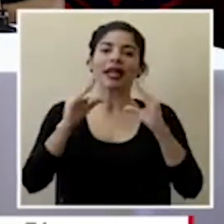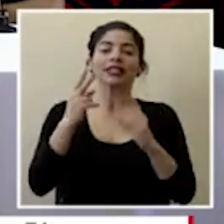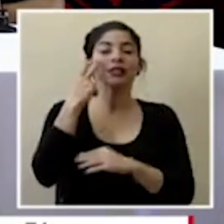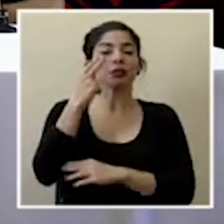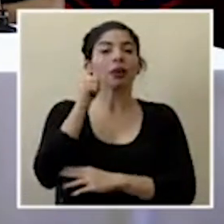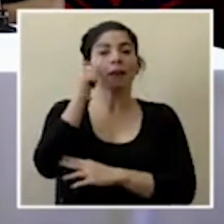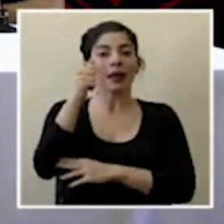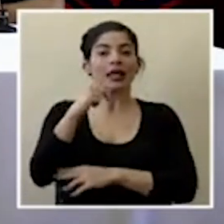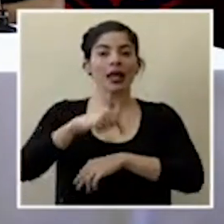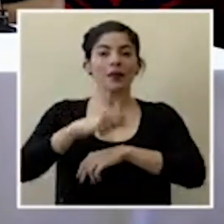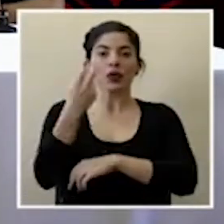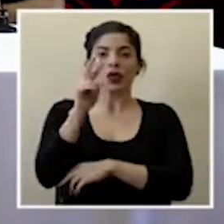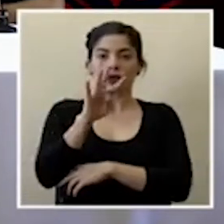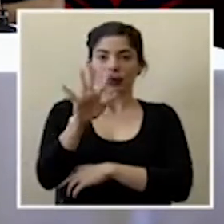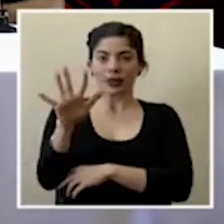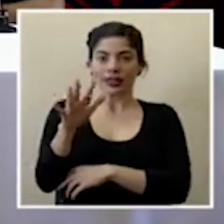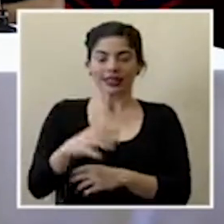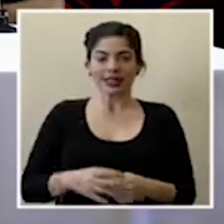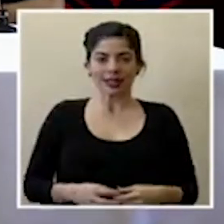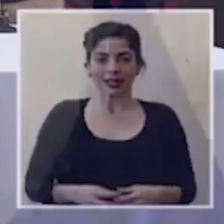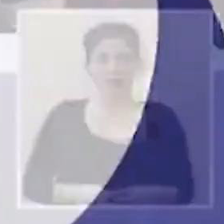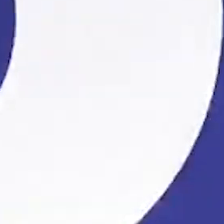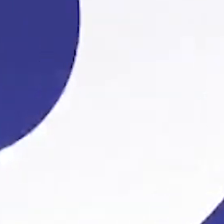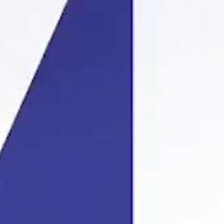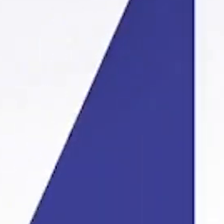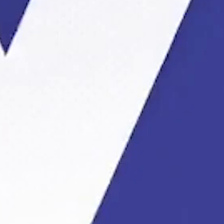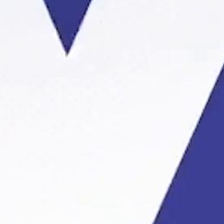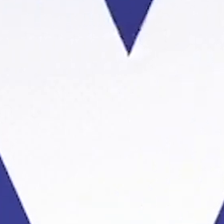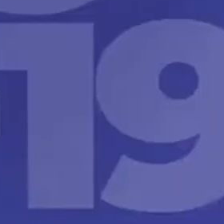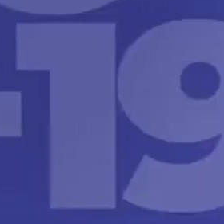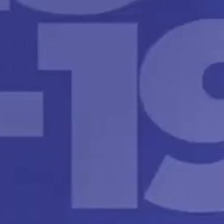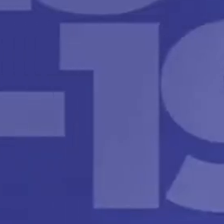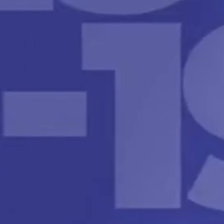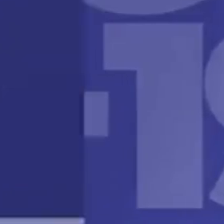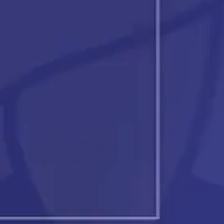y